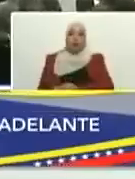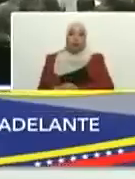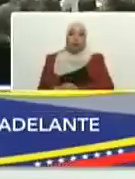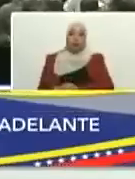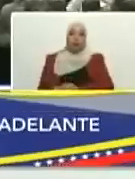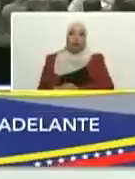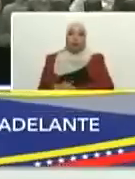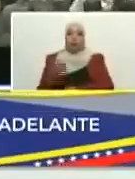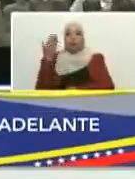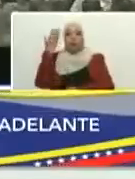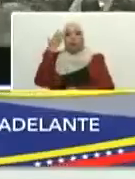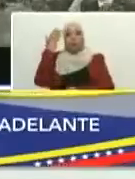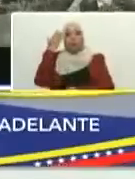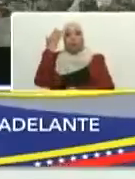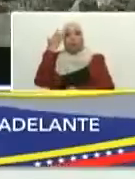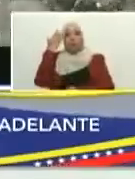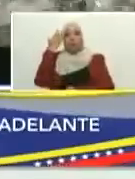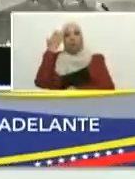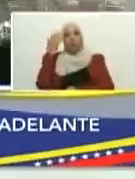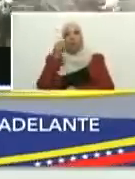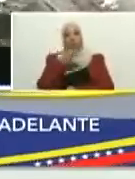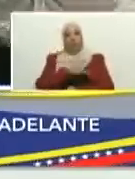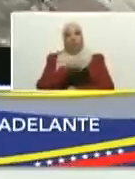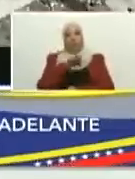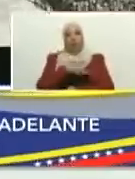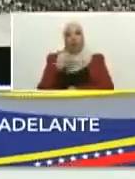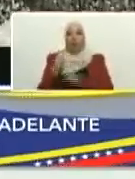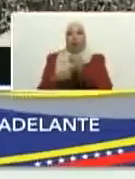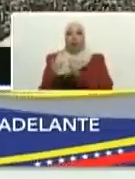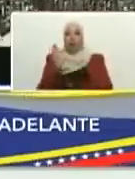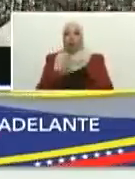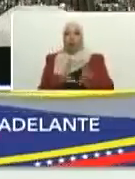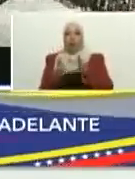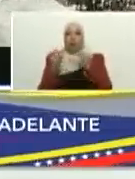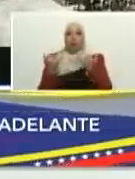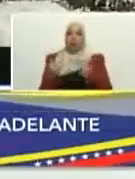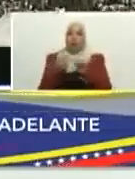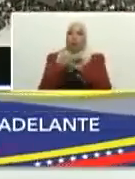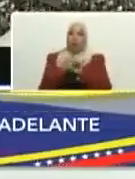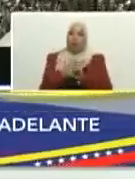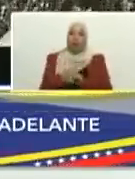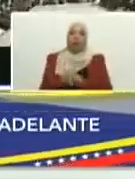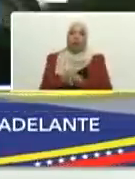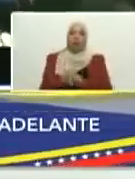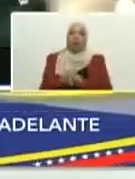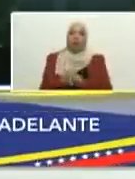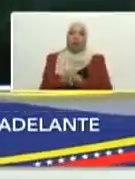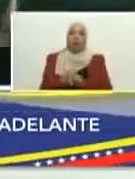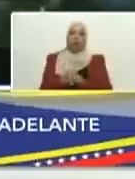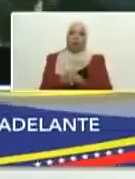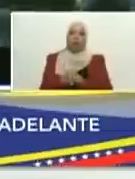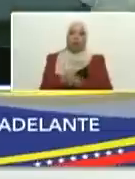No sabía, o no sabíamos a ciencia cierta lo que nos esperaba.